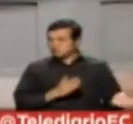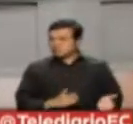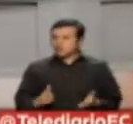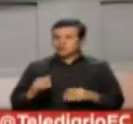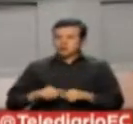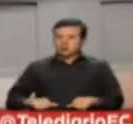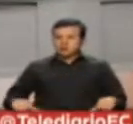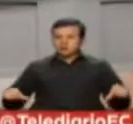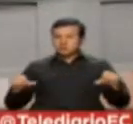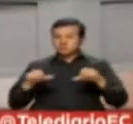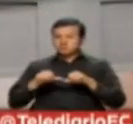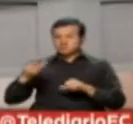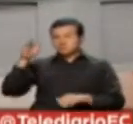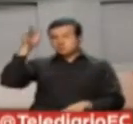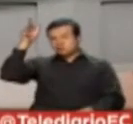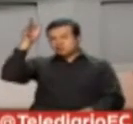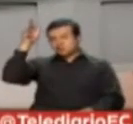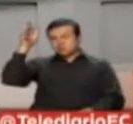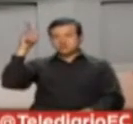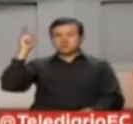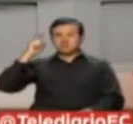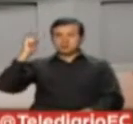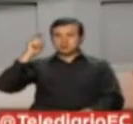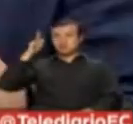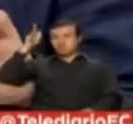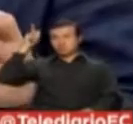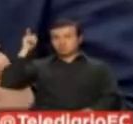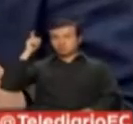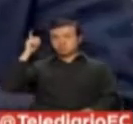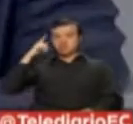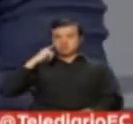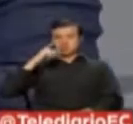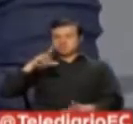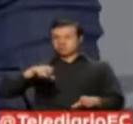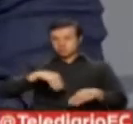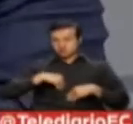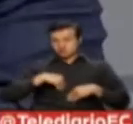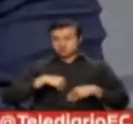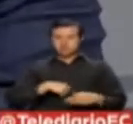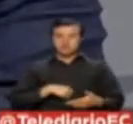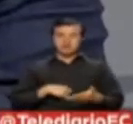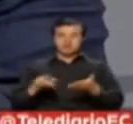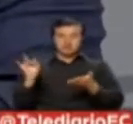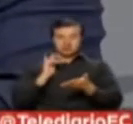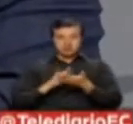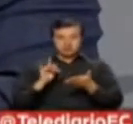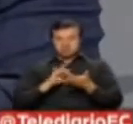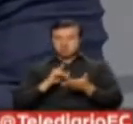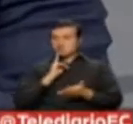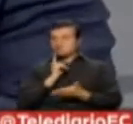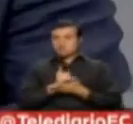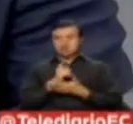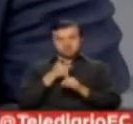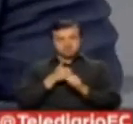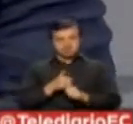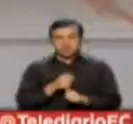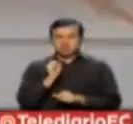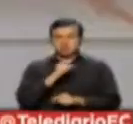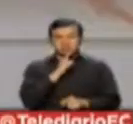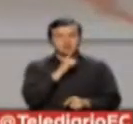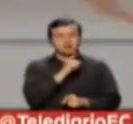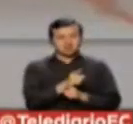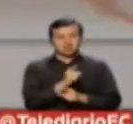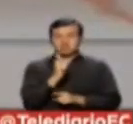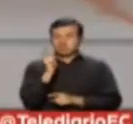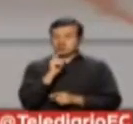aula de clase el profesor debe admitir el uso de la tablet de manera permanente definitiva no